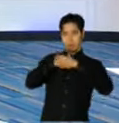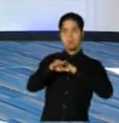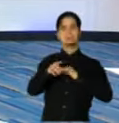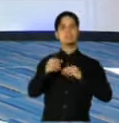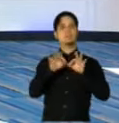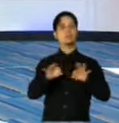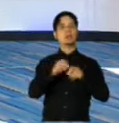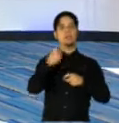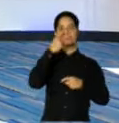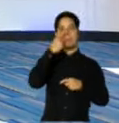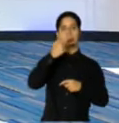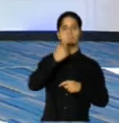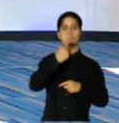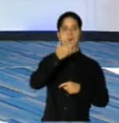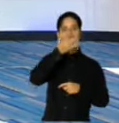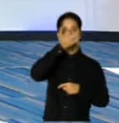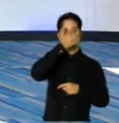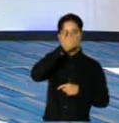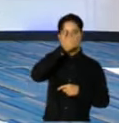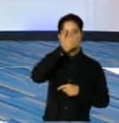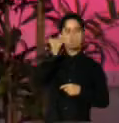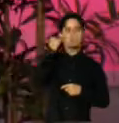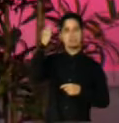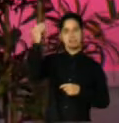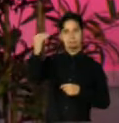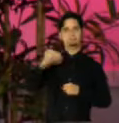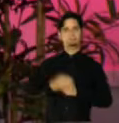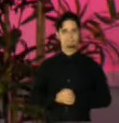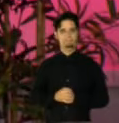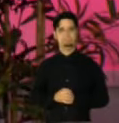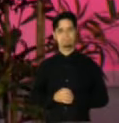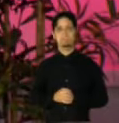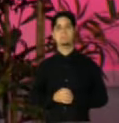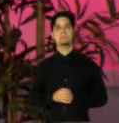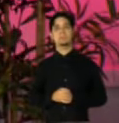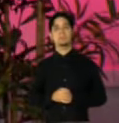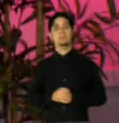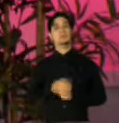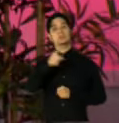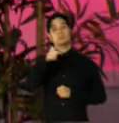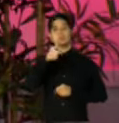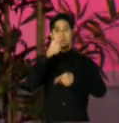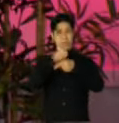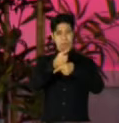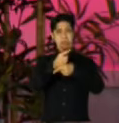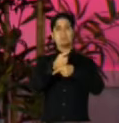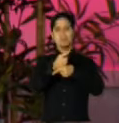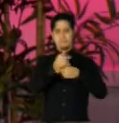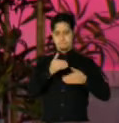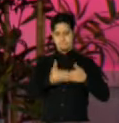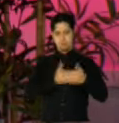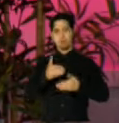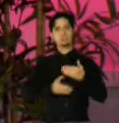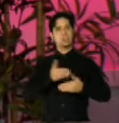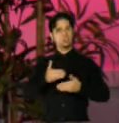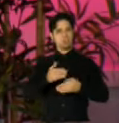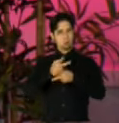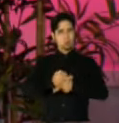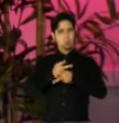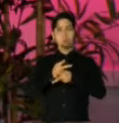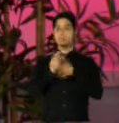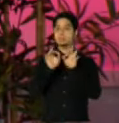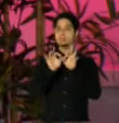cubrirla si tiene que salir en una emergencia. Jeremy. David, precisamente sobre las medidas de prevención se ha hablado desde el día cero, que